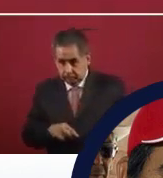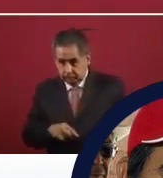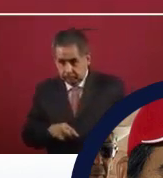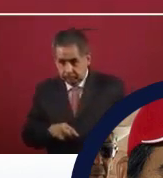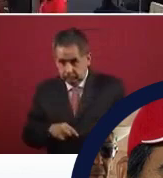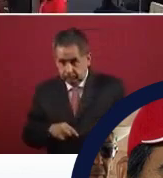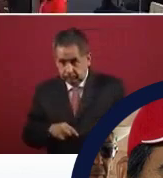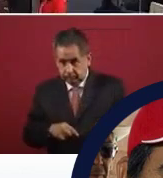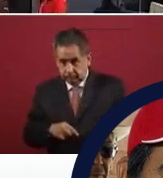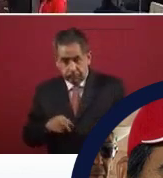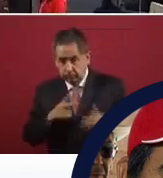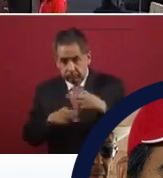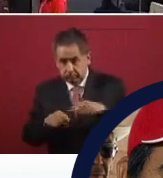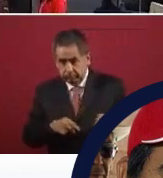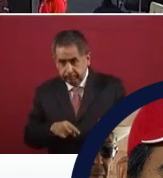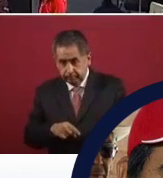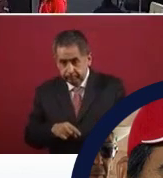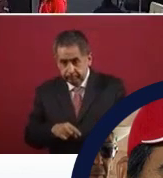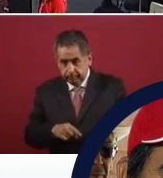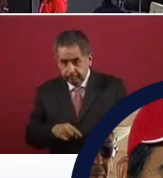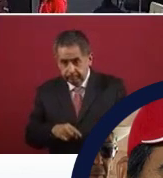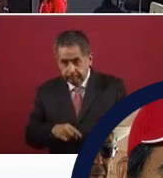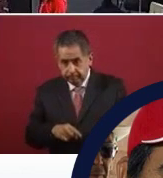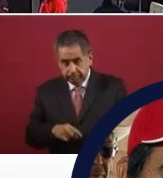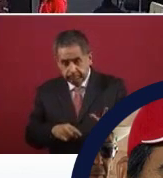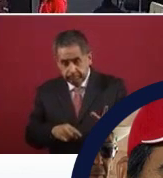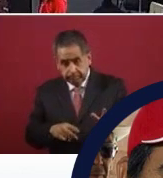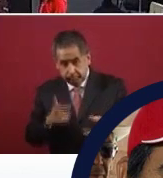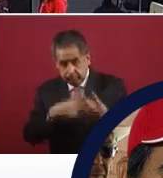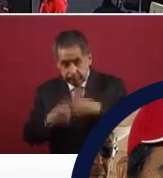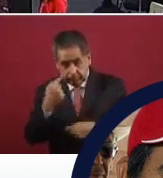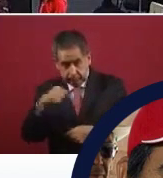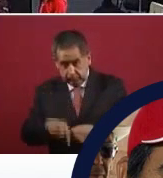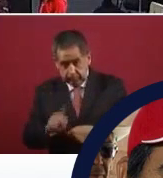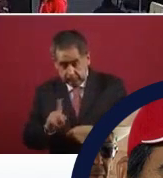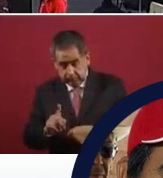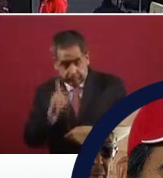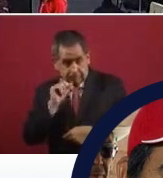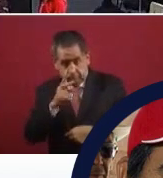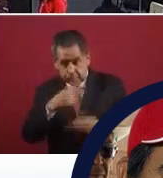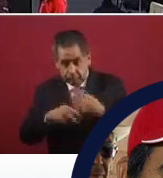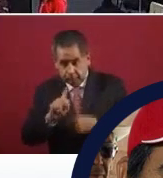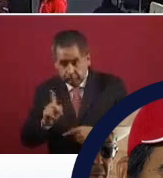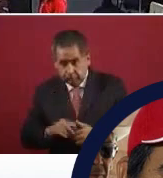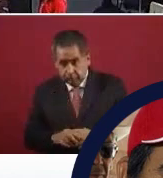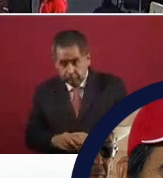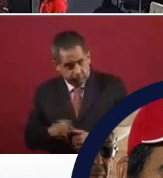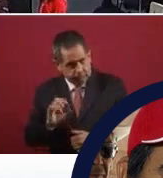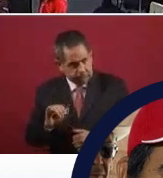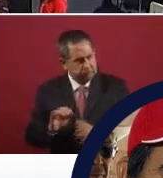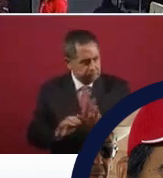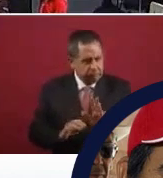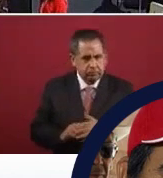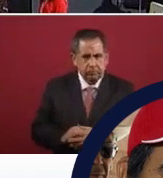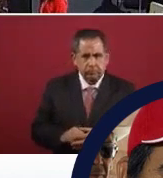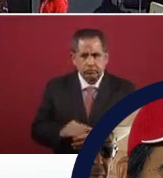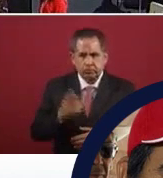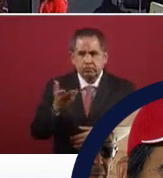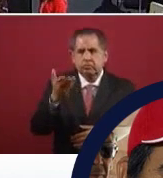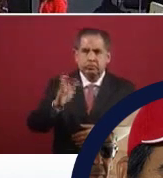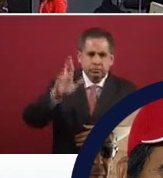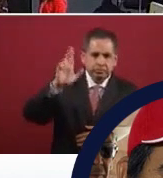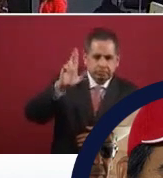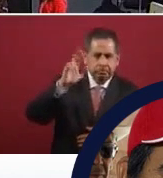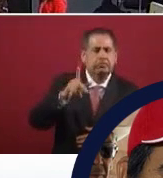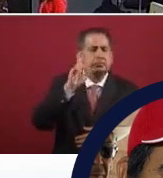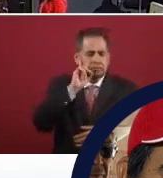hay dos opciones, ¿no? El plan B que ellos traían trazado desde un inicio, que es el plan B, es sacarle toda la vuelta al